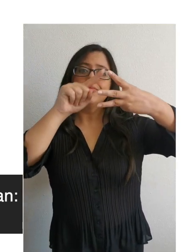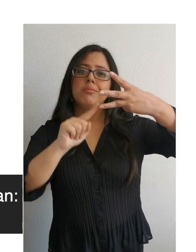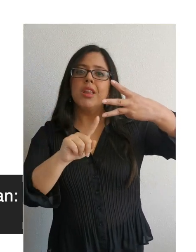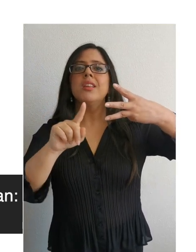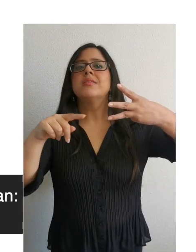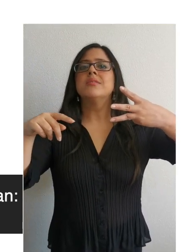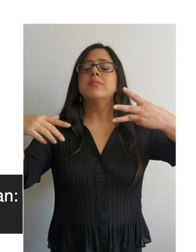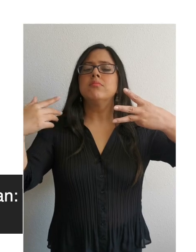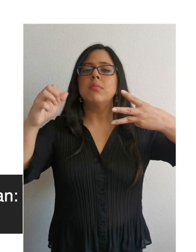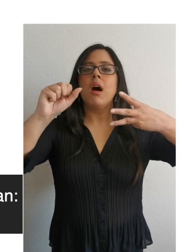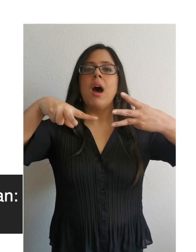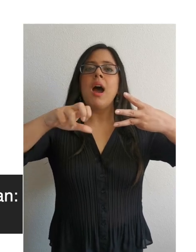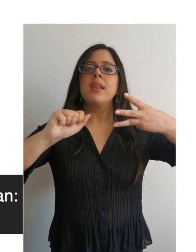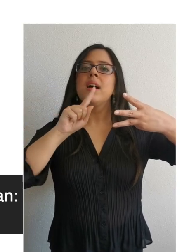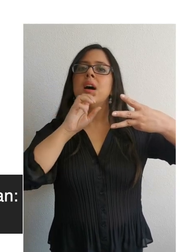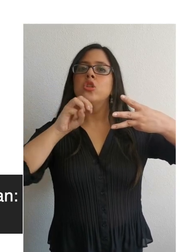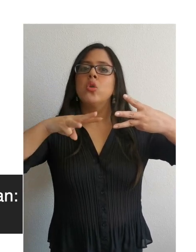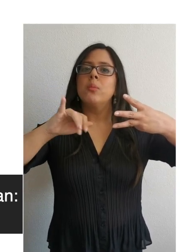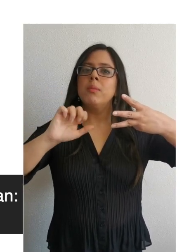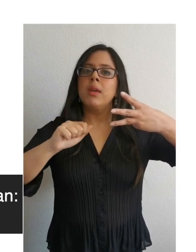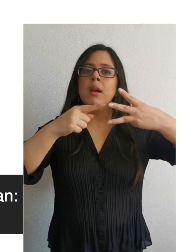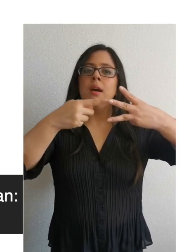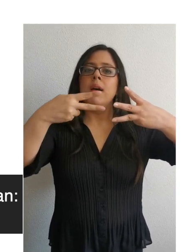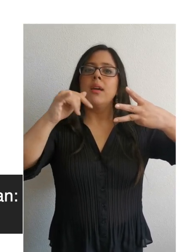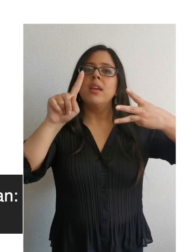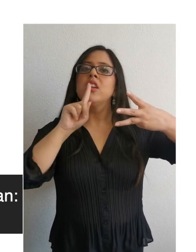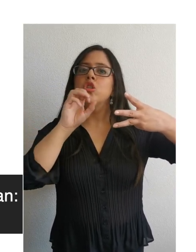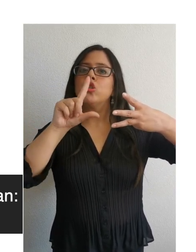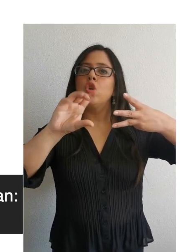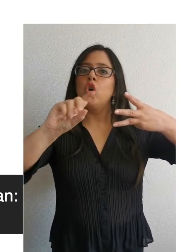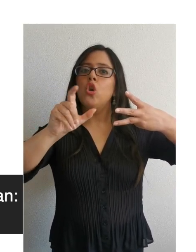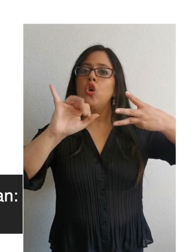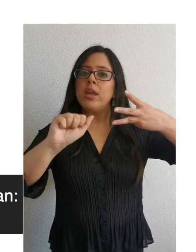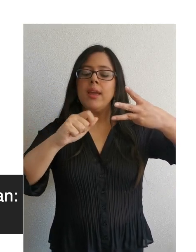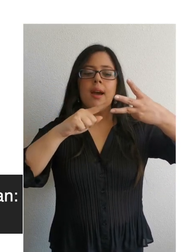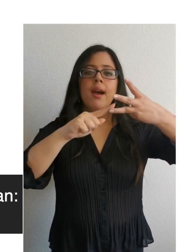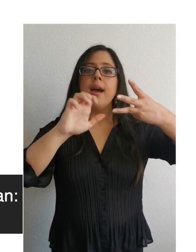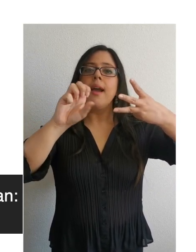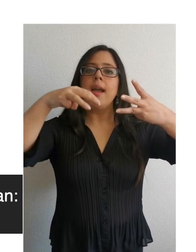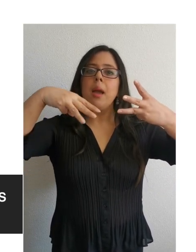incluye 3 disciplinas que se llaman anatomía, histología y embriología.